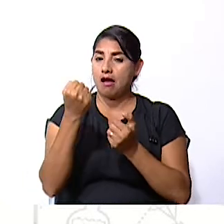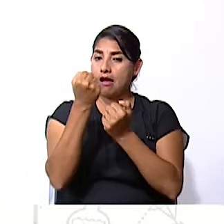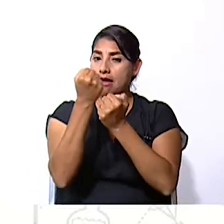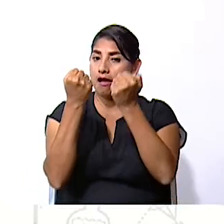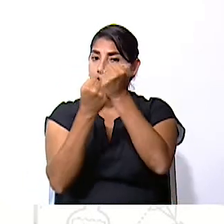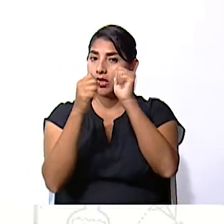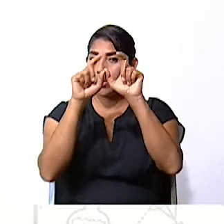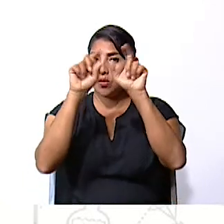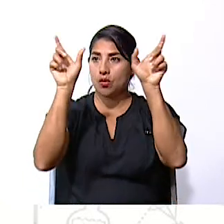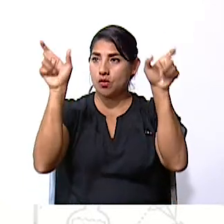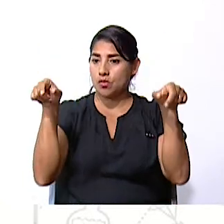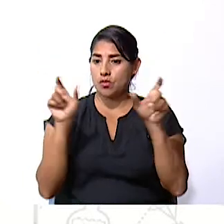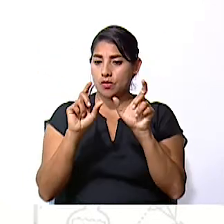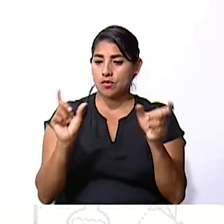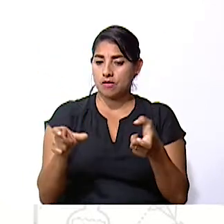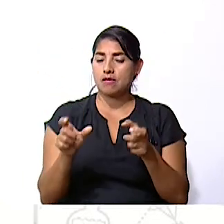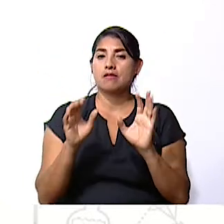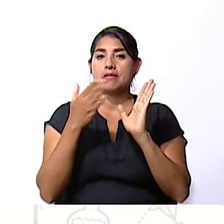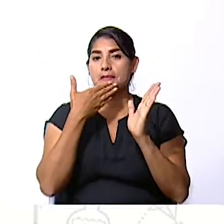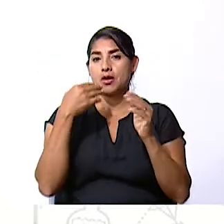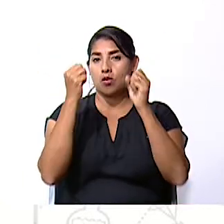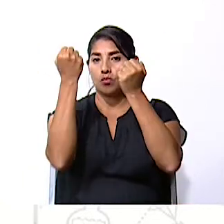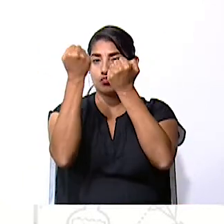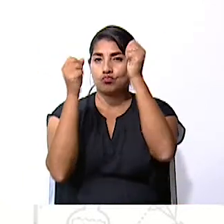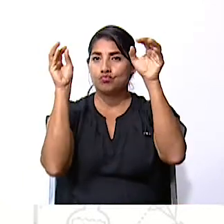esquematizar nuestro texto.